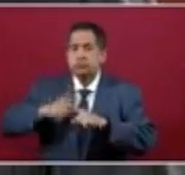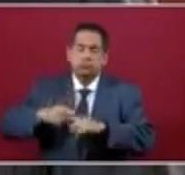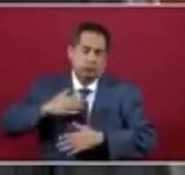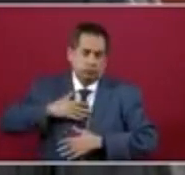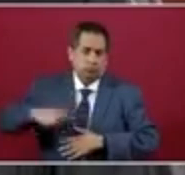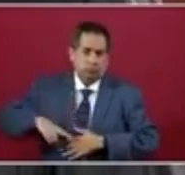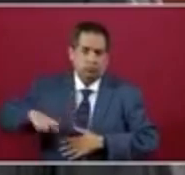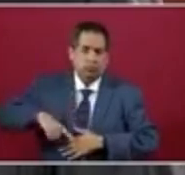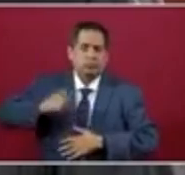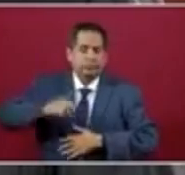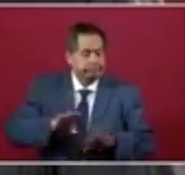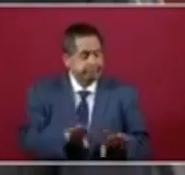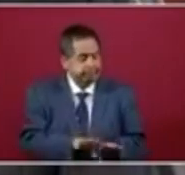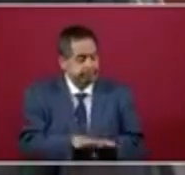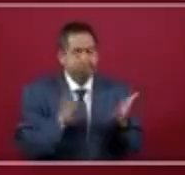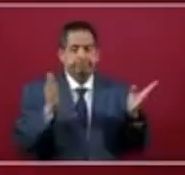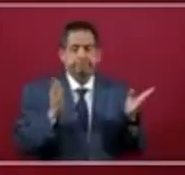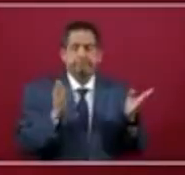Estado,